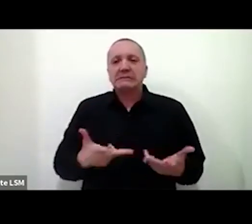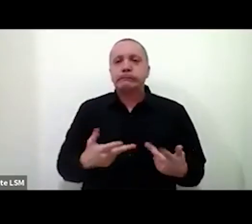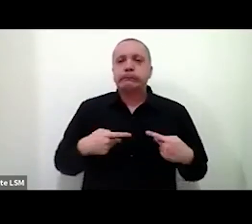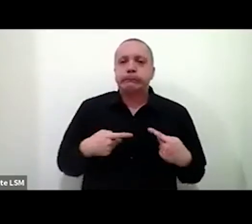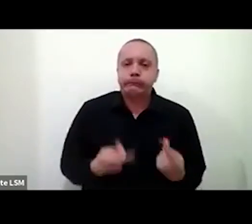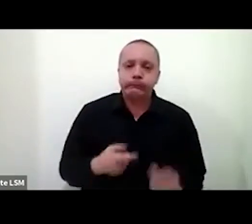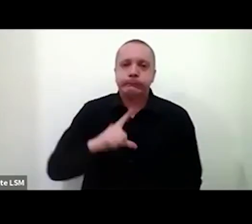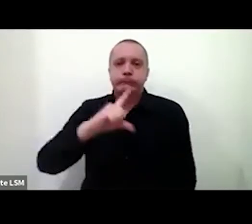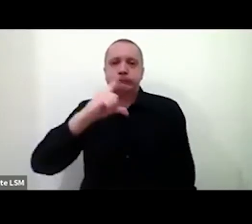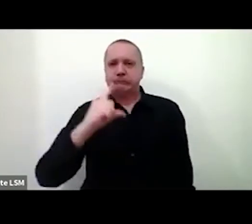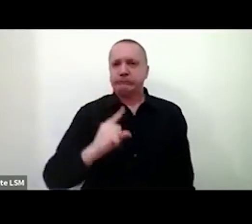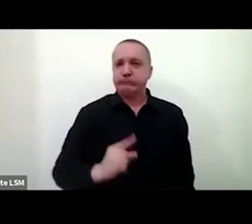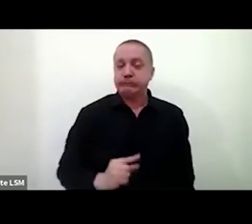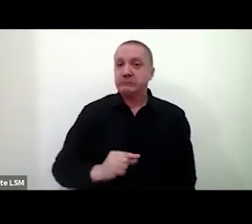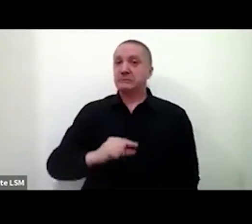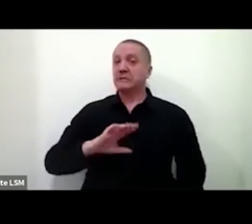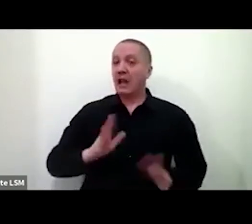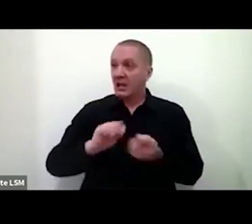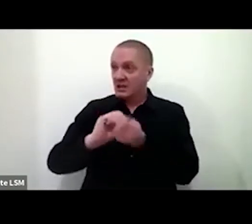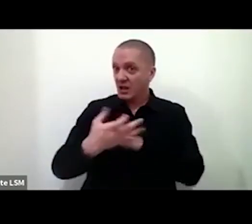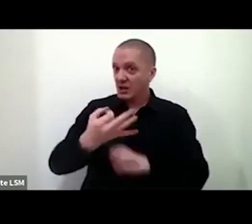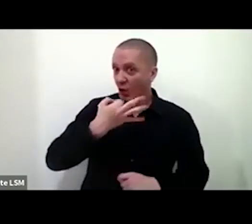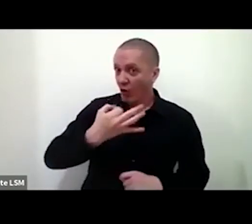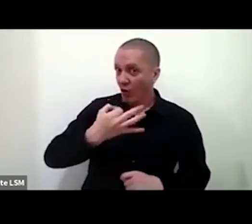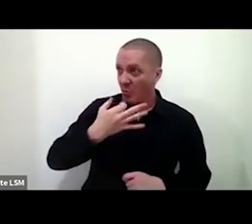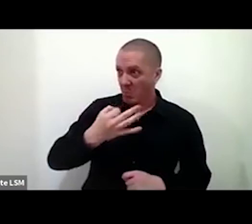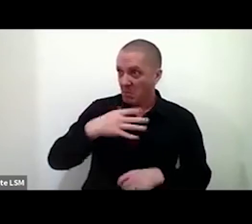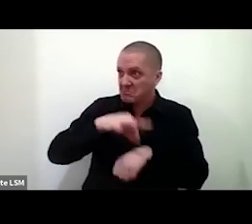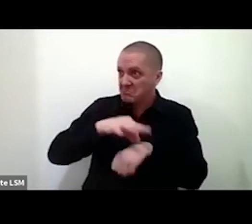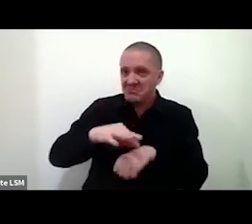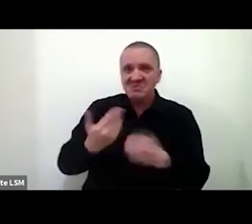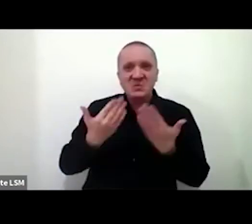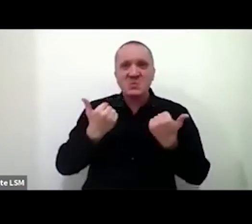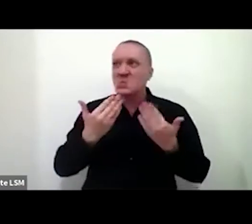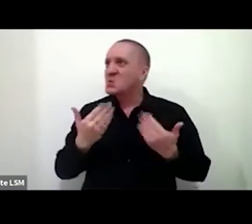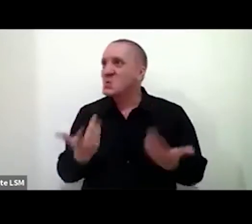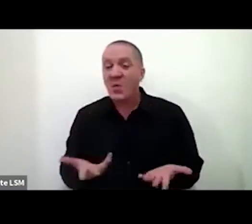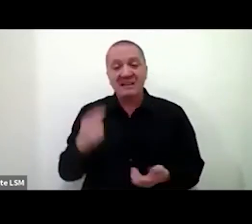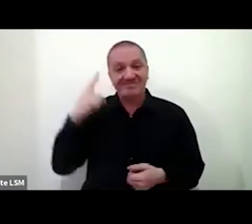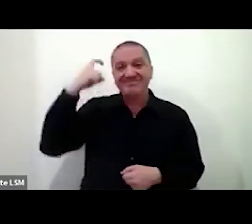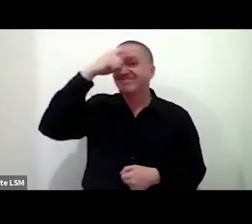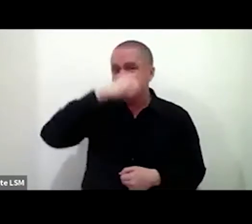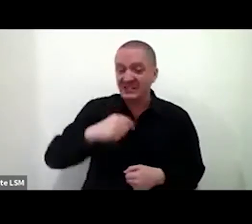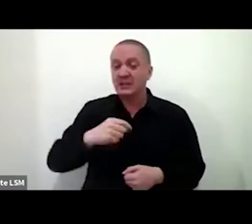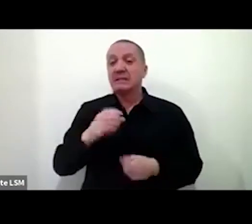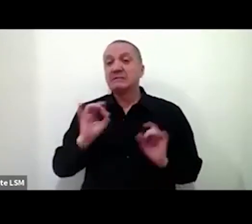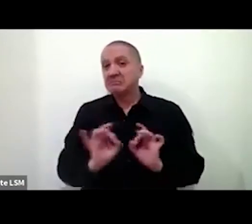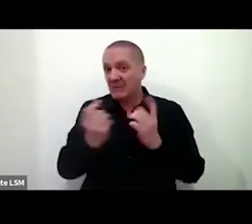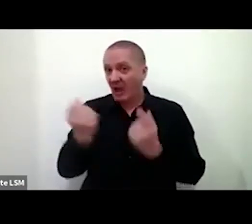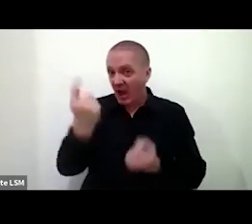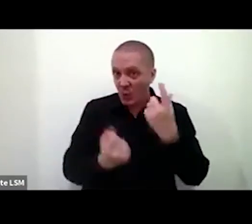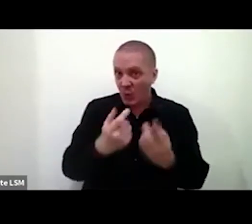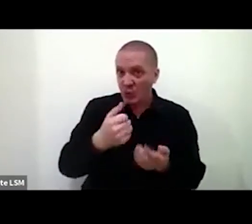recién podrán ingresar a un quirófano dentro de 5 años, si es que aún están vivos, porque ya sabemos cómo